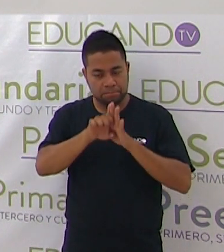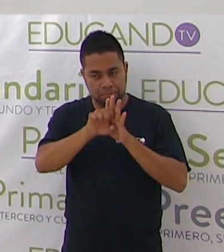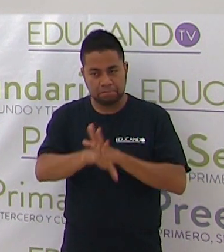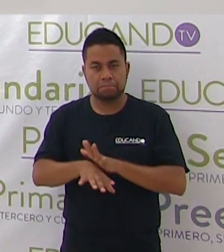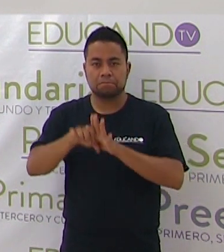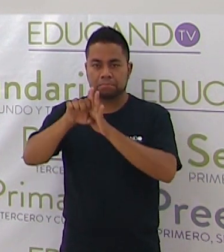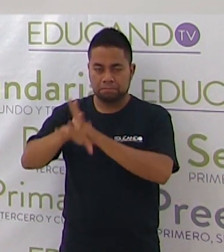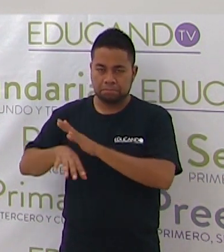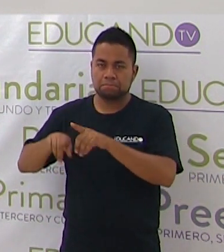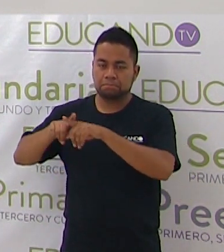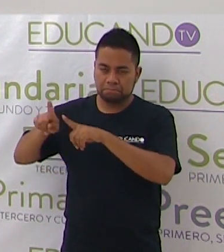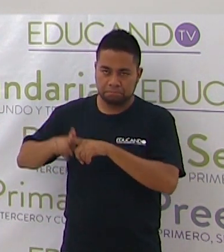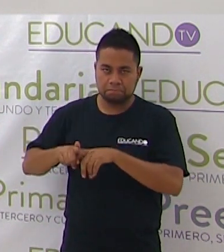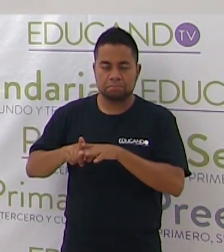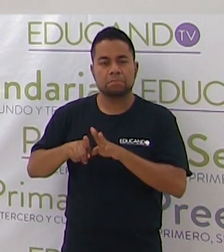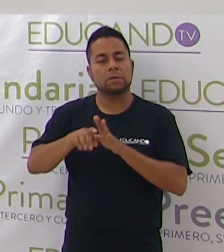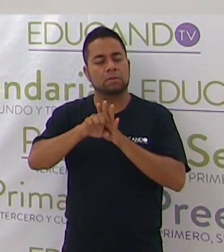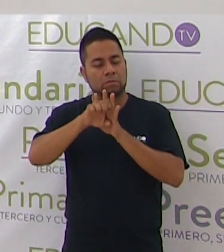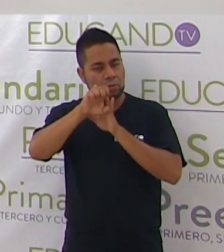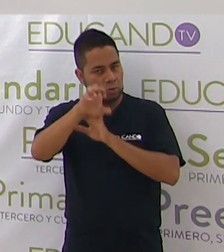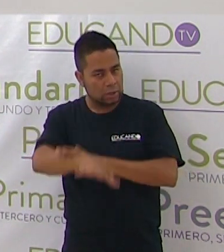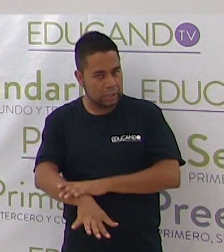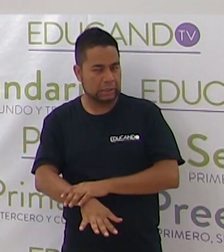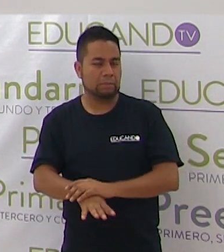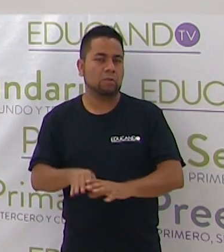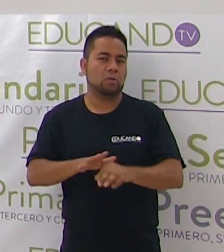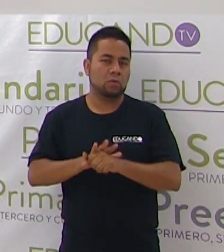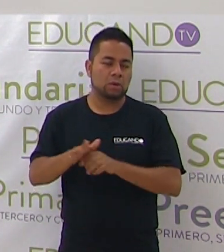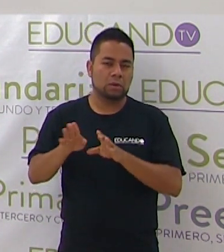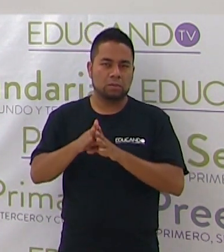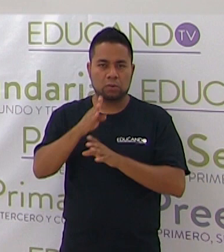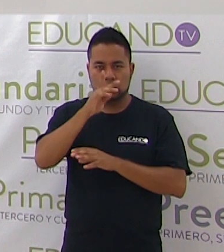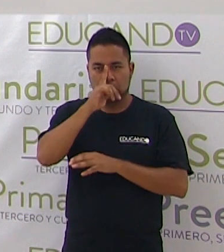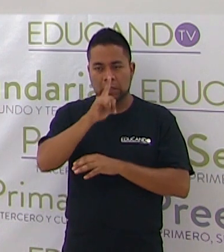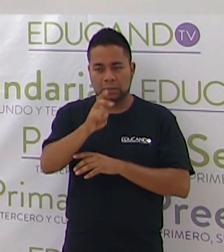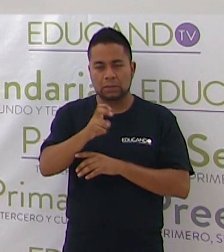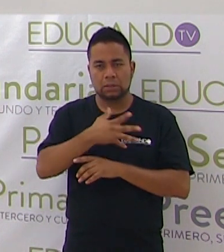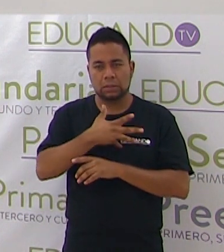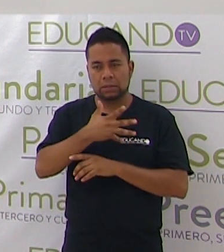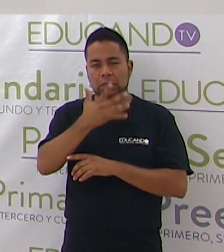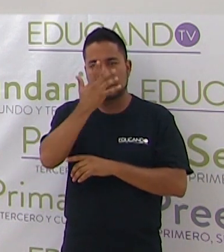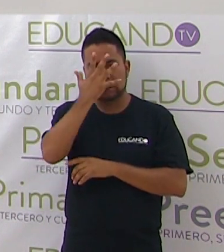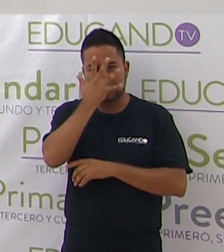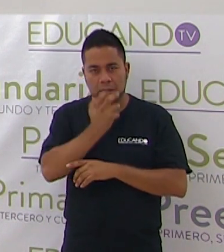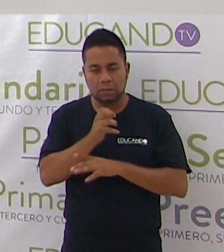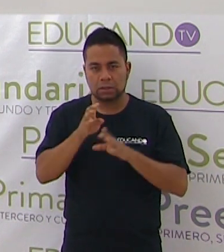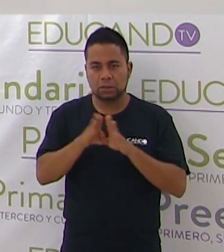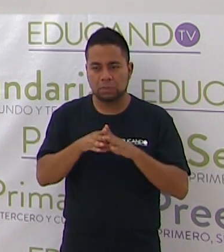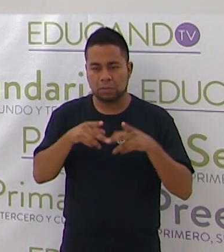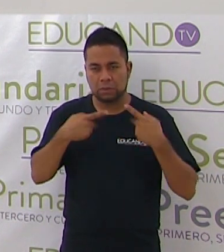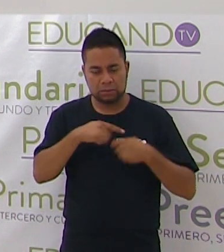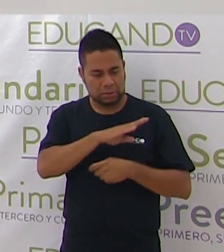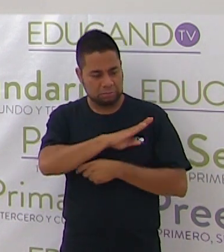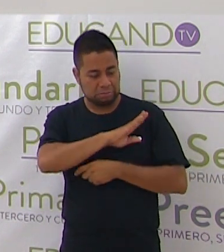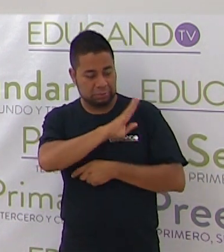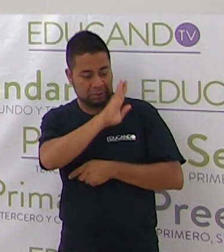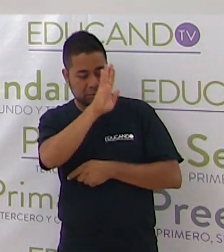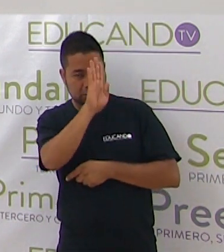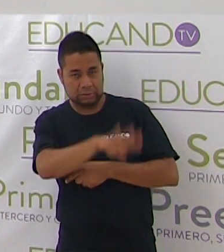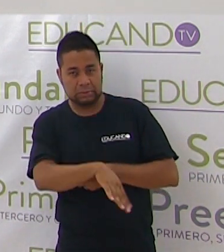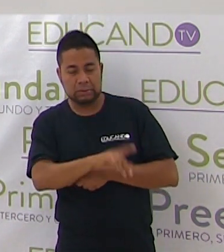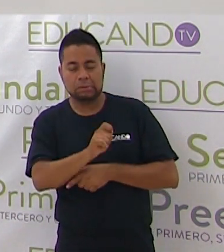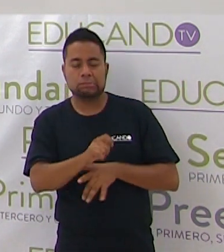un ejemplo bastante lamentable, y a partir de ahí, de la muerte de este joven,